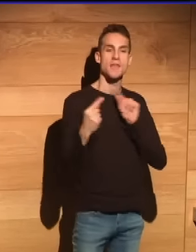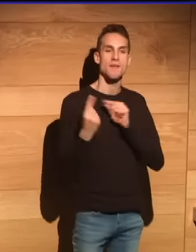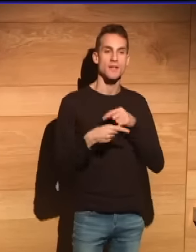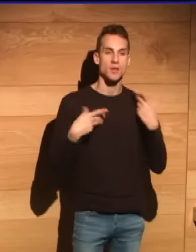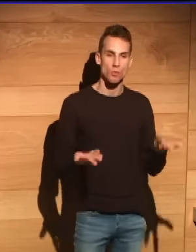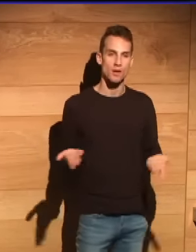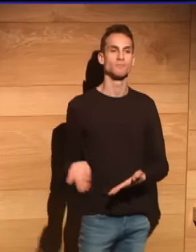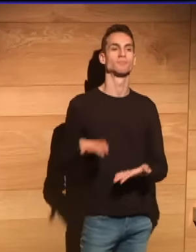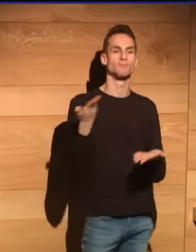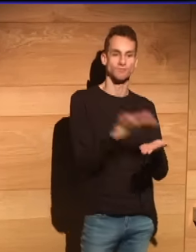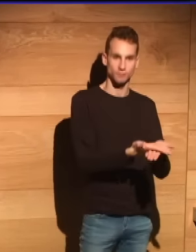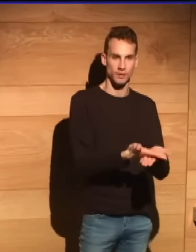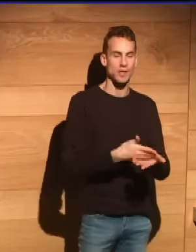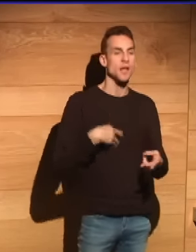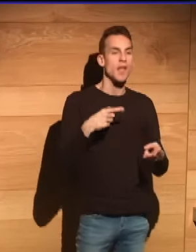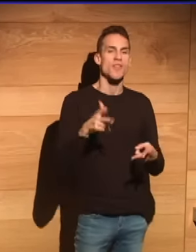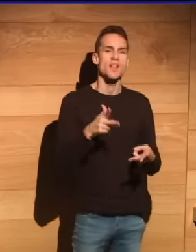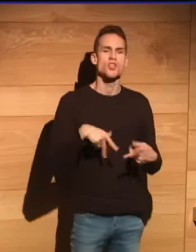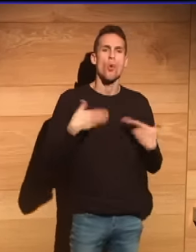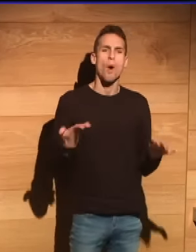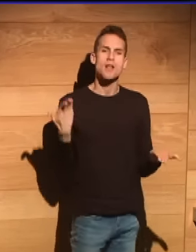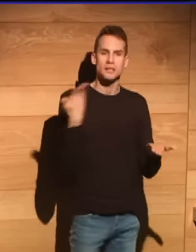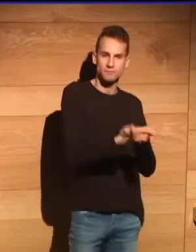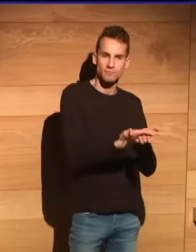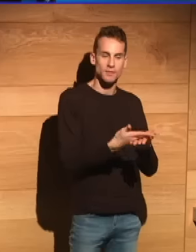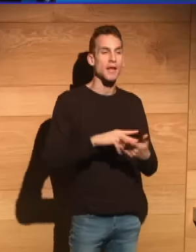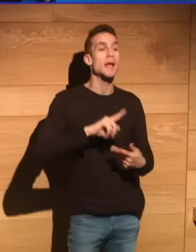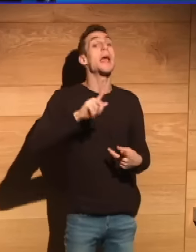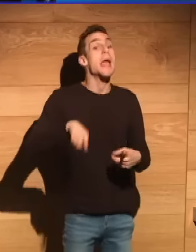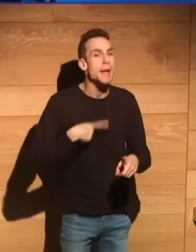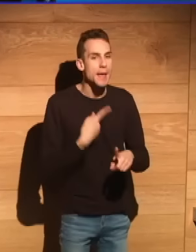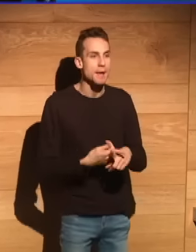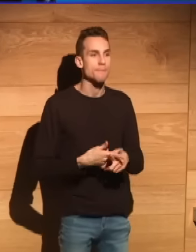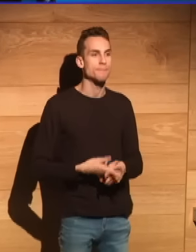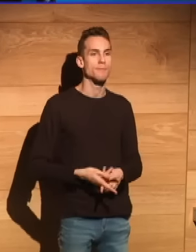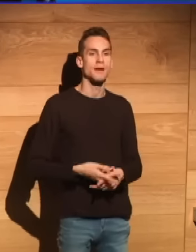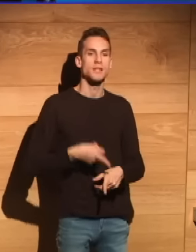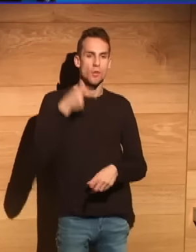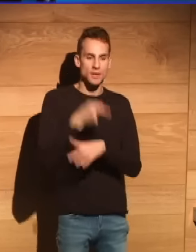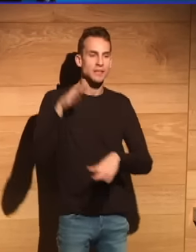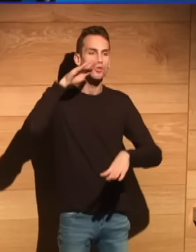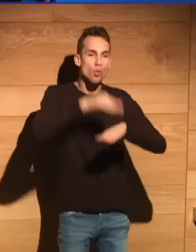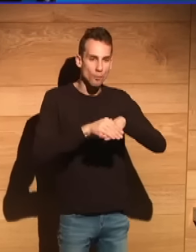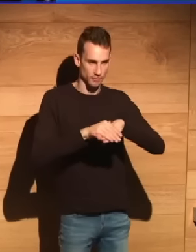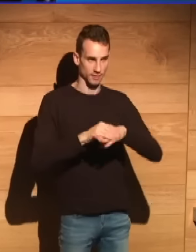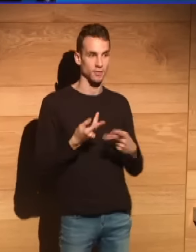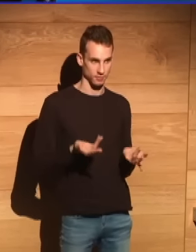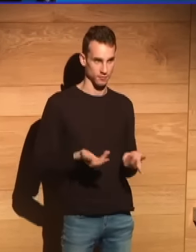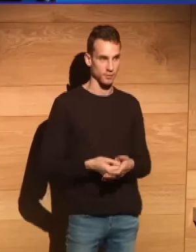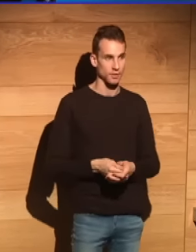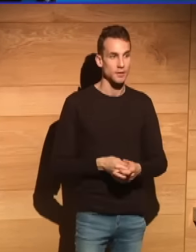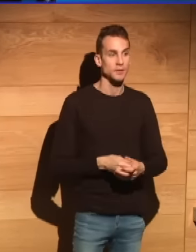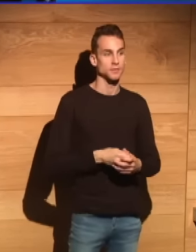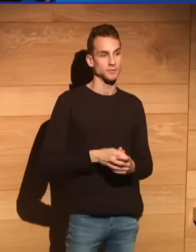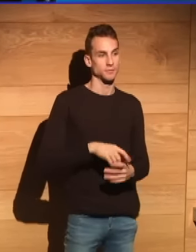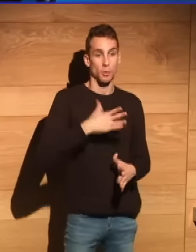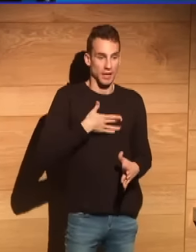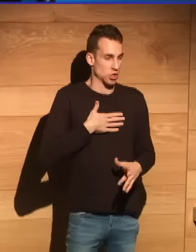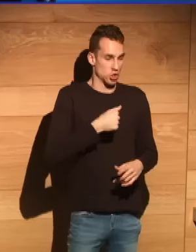sociedad en el mundo digital y luego garantizar que se cumplan. Porque yo no puedo reclamar un derecho que luego no puedo tener un ordenamiento jurídico que me